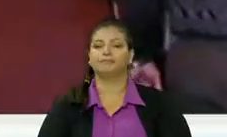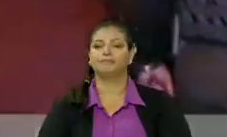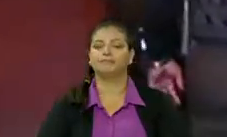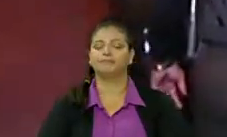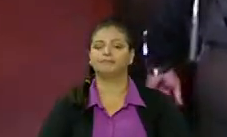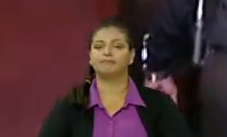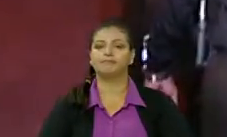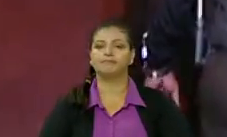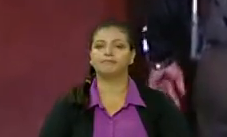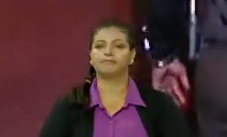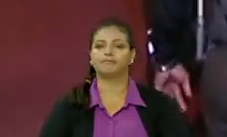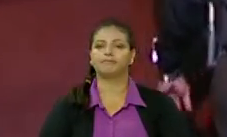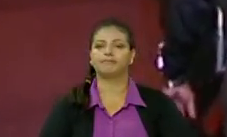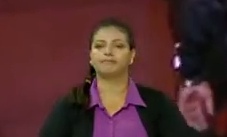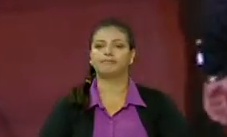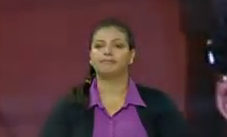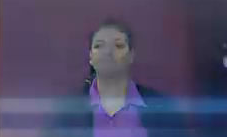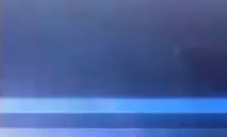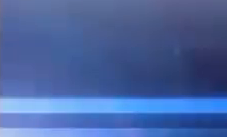Jorge Salazar.